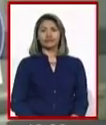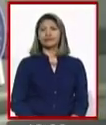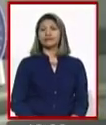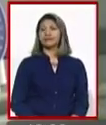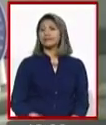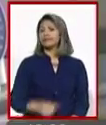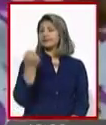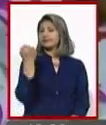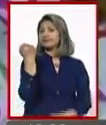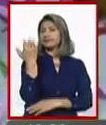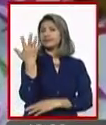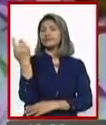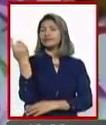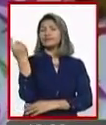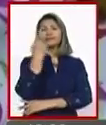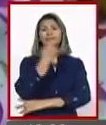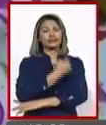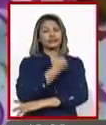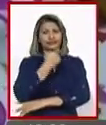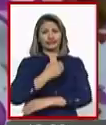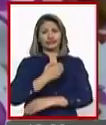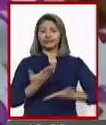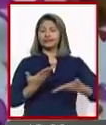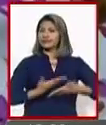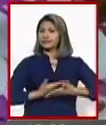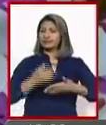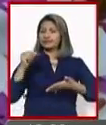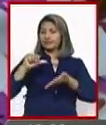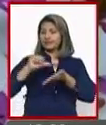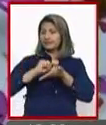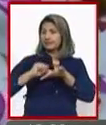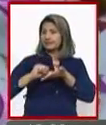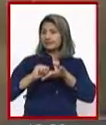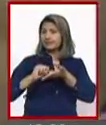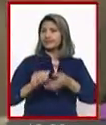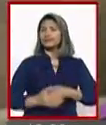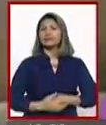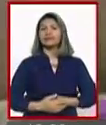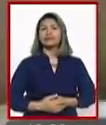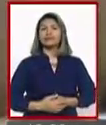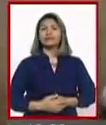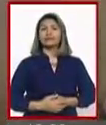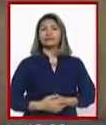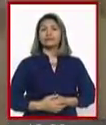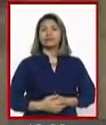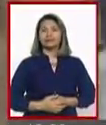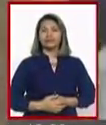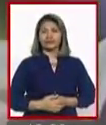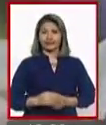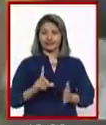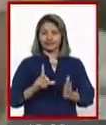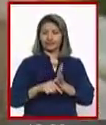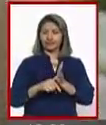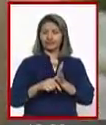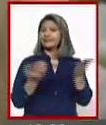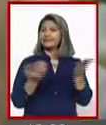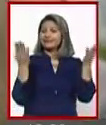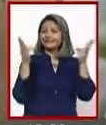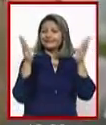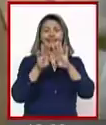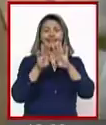los 15 días, que a los 15 días un bebé se tiene que operar, y nos cerraron prácticamente todas las